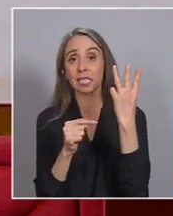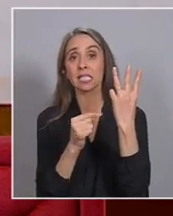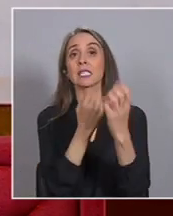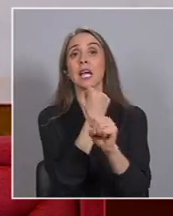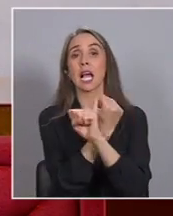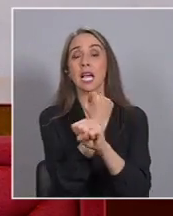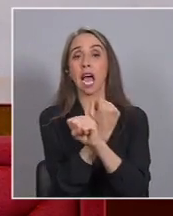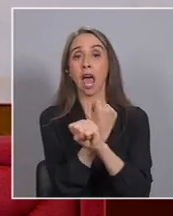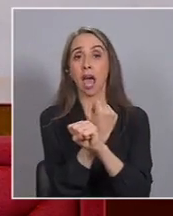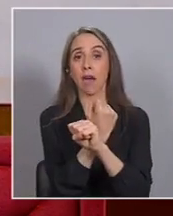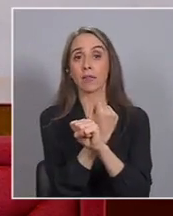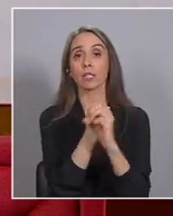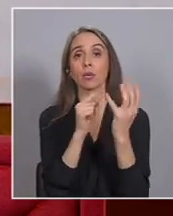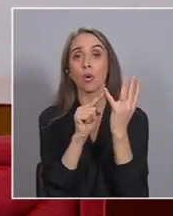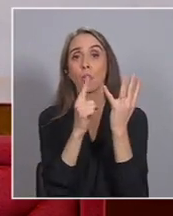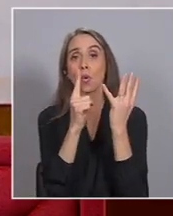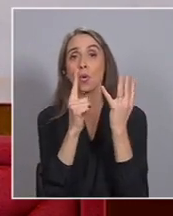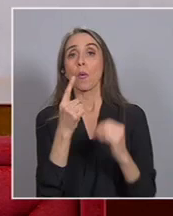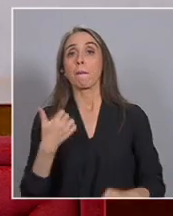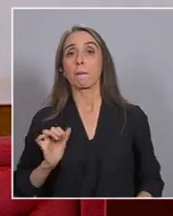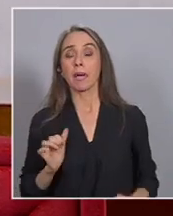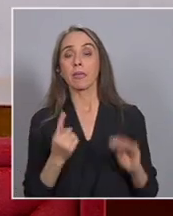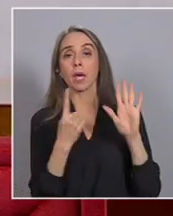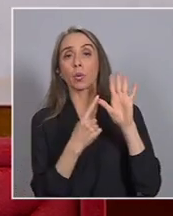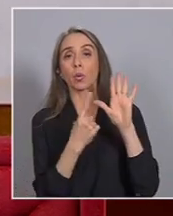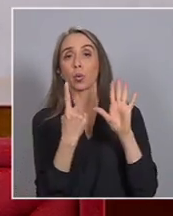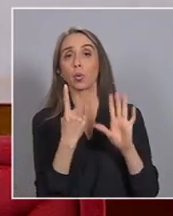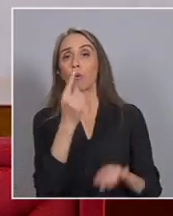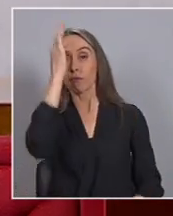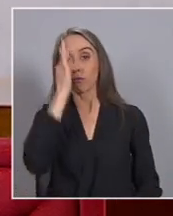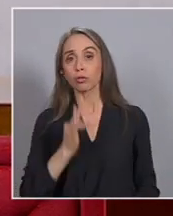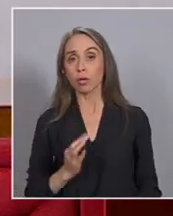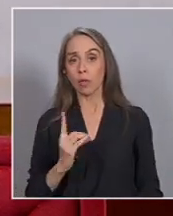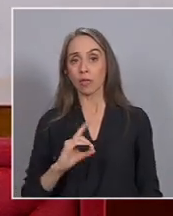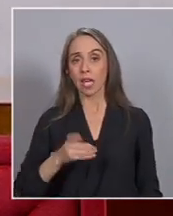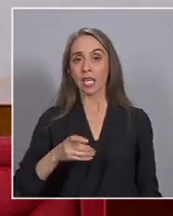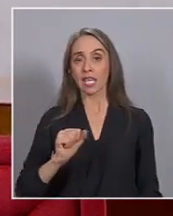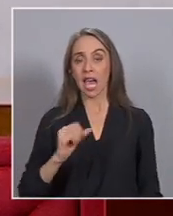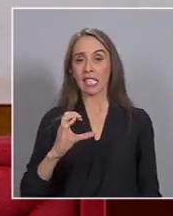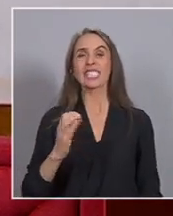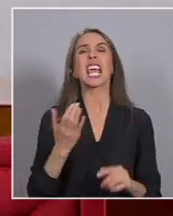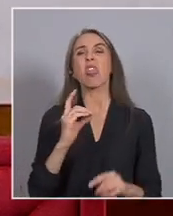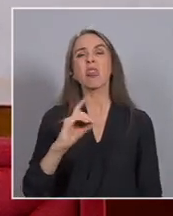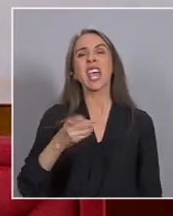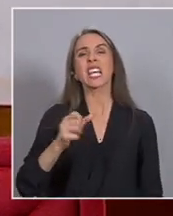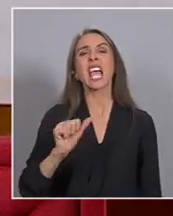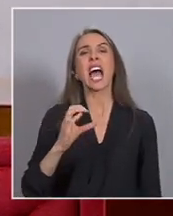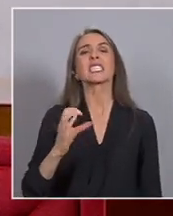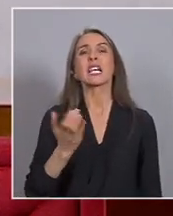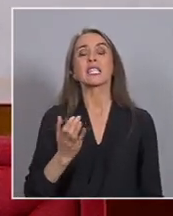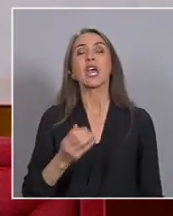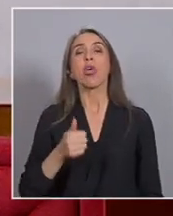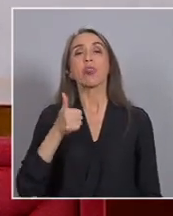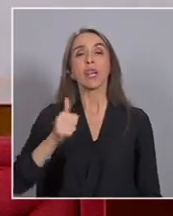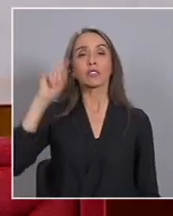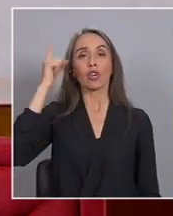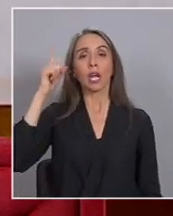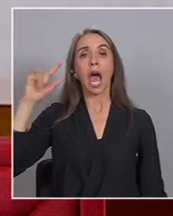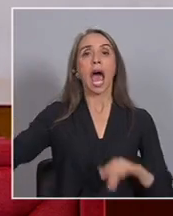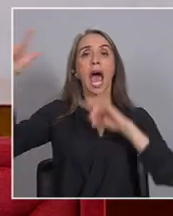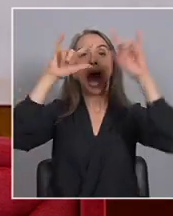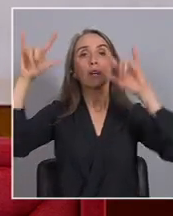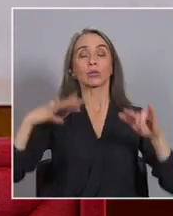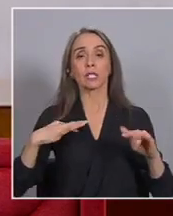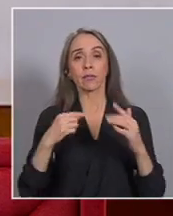carabineros, un PDI y un funcionario de la DGAC, de la Dirección General de la Aeronáutica Civil, que se